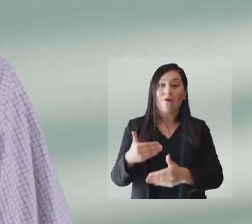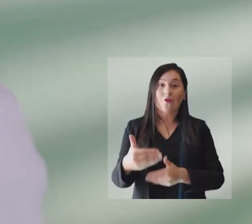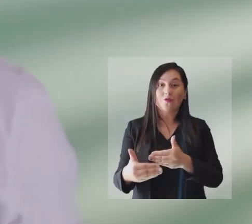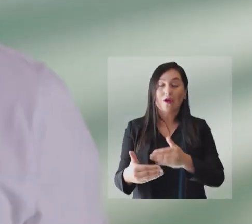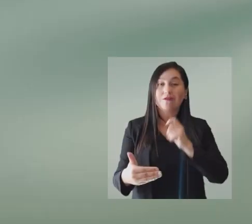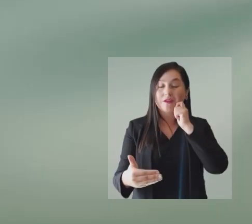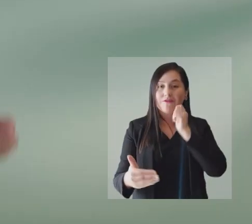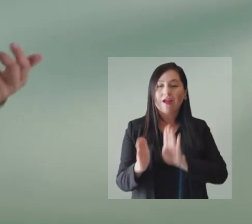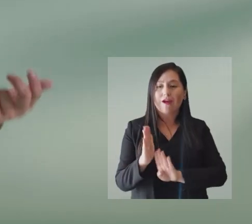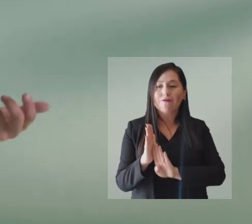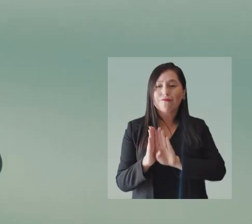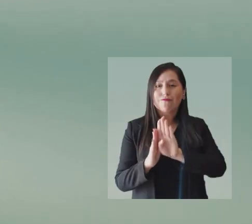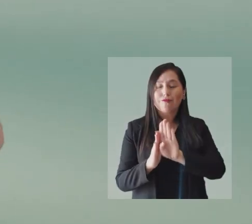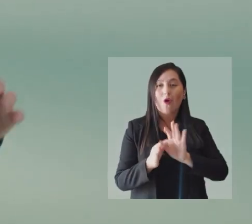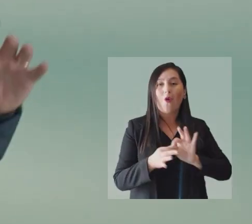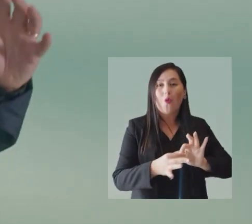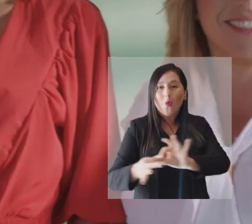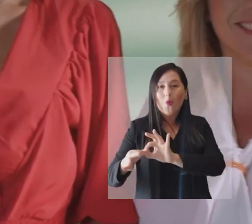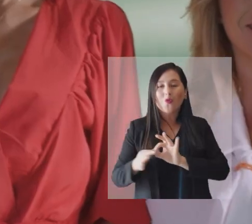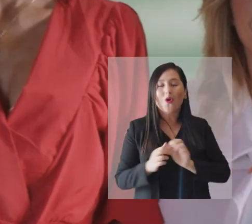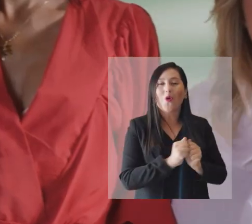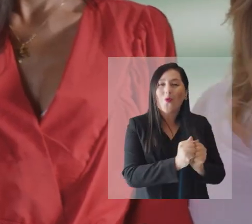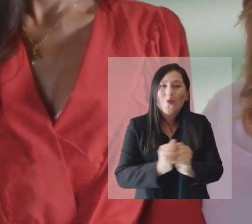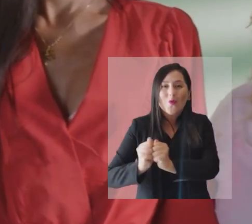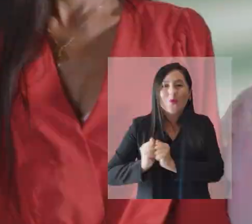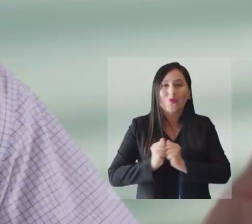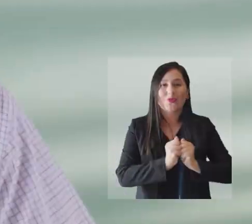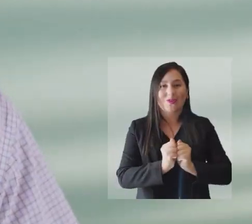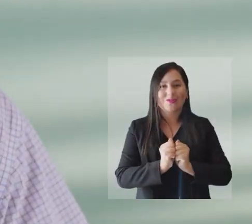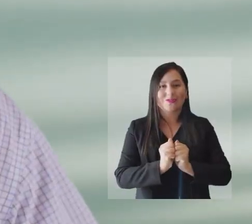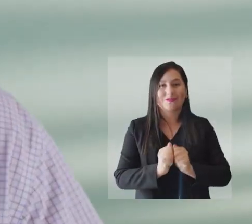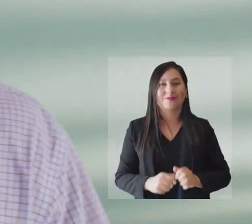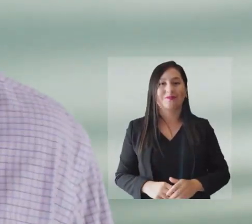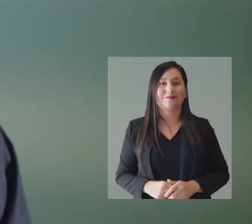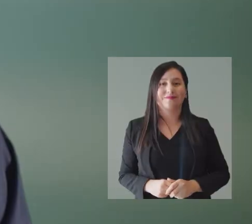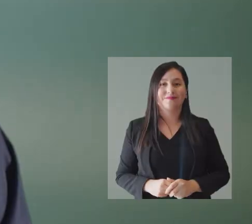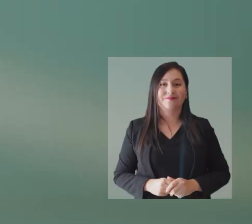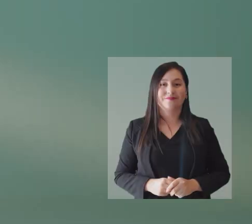evolucionar es avanzar progresar juntos juntos